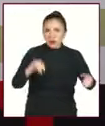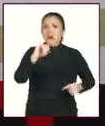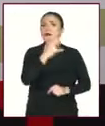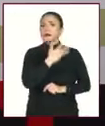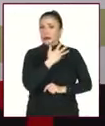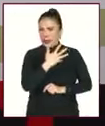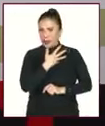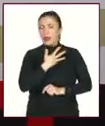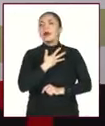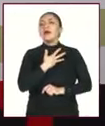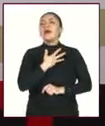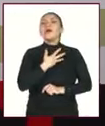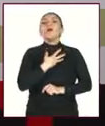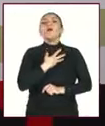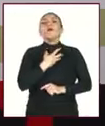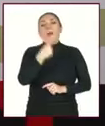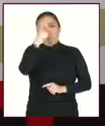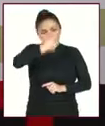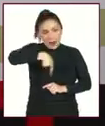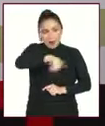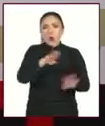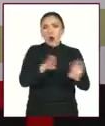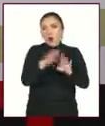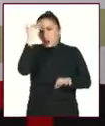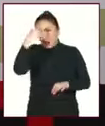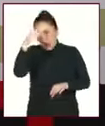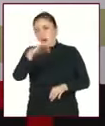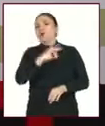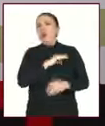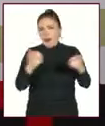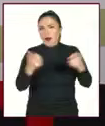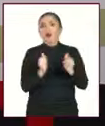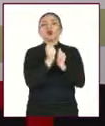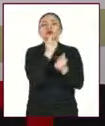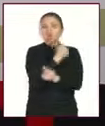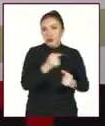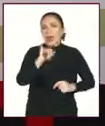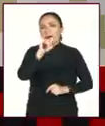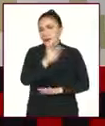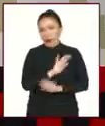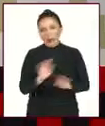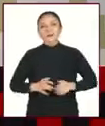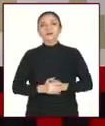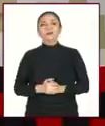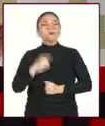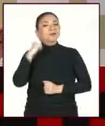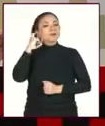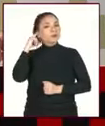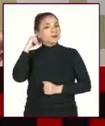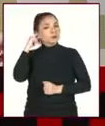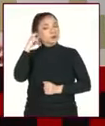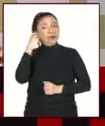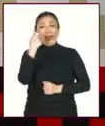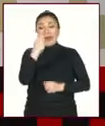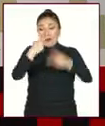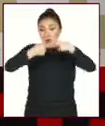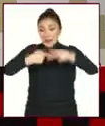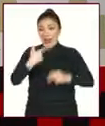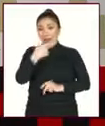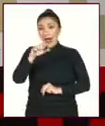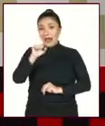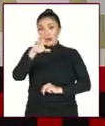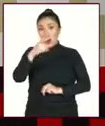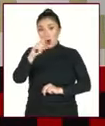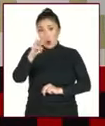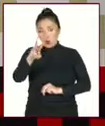más interacción, pero sí se podría hacer con los niños. Perfecto. La escala de Glasgow siempre nos puede ayudar.